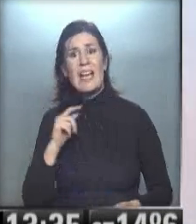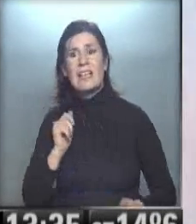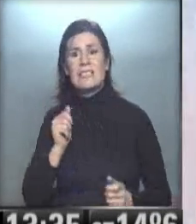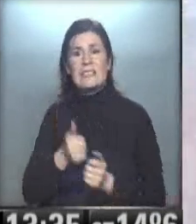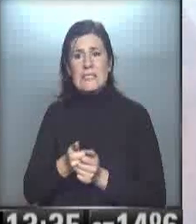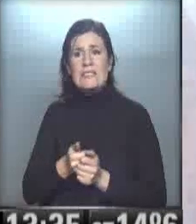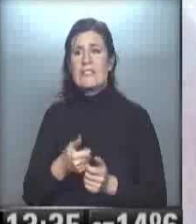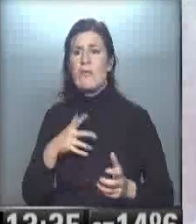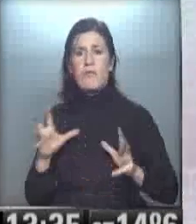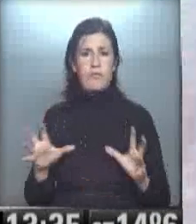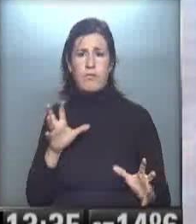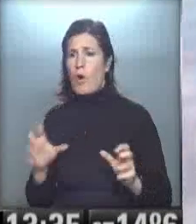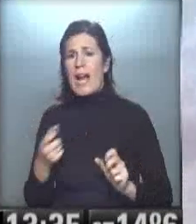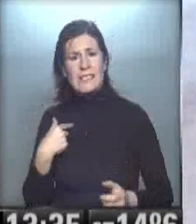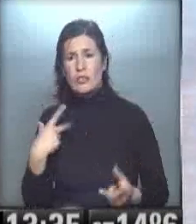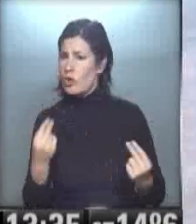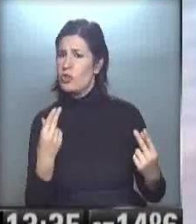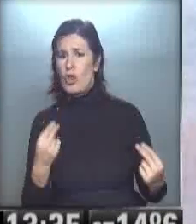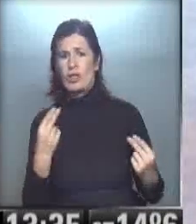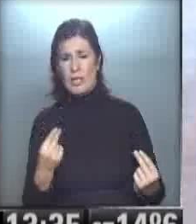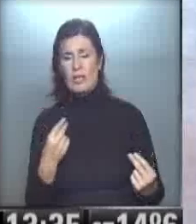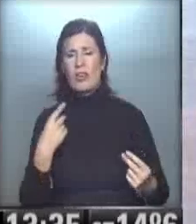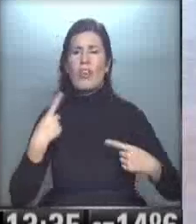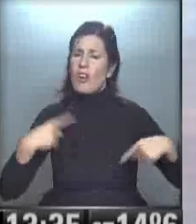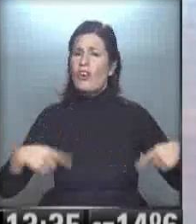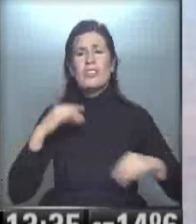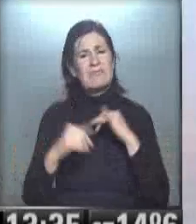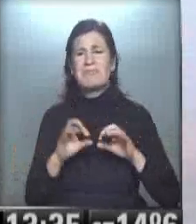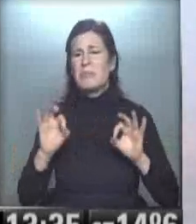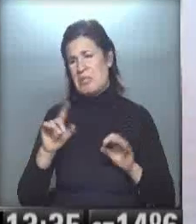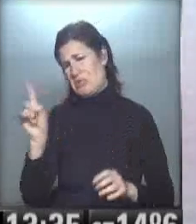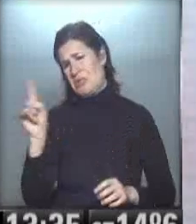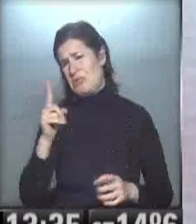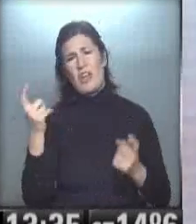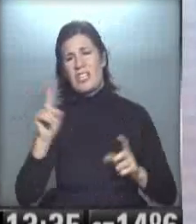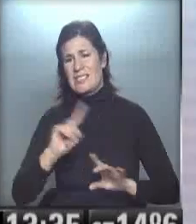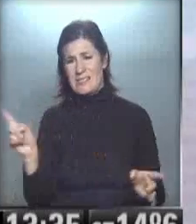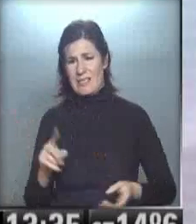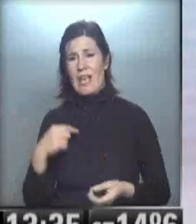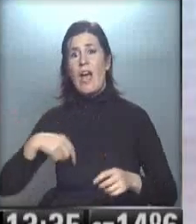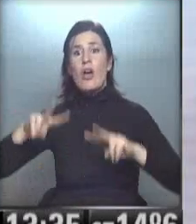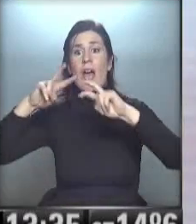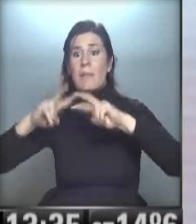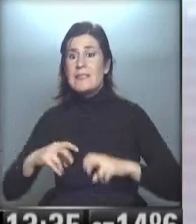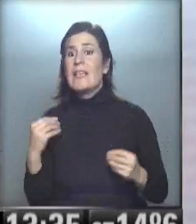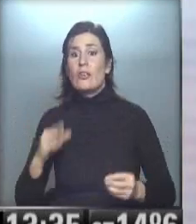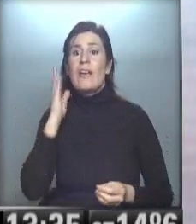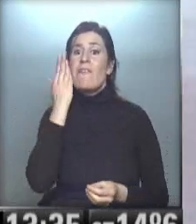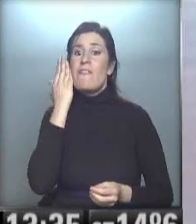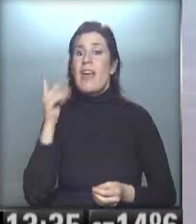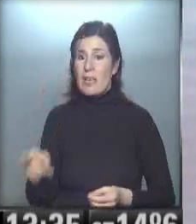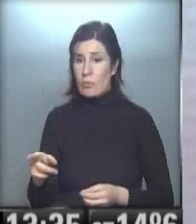Los detalles, insisto, no tienen ningún sentido. Lo que se está investigando en este momento es básicamente el Facebook, si este